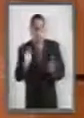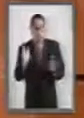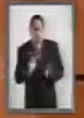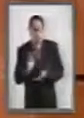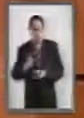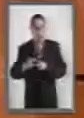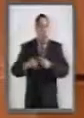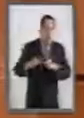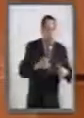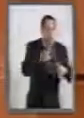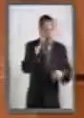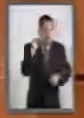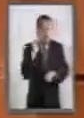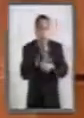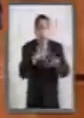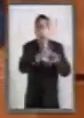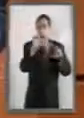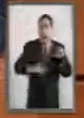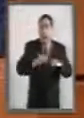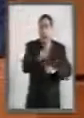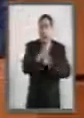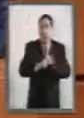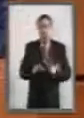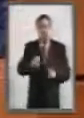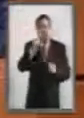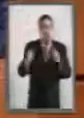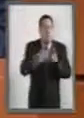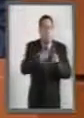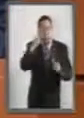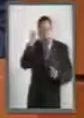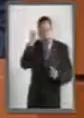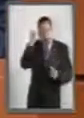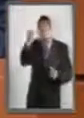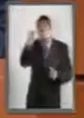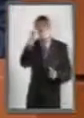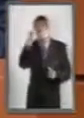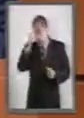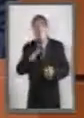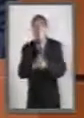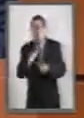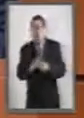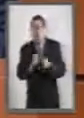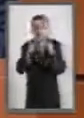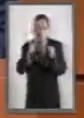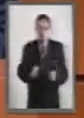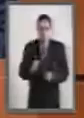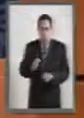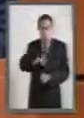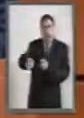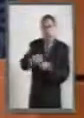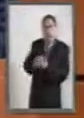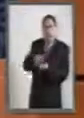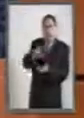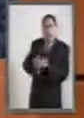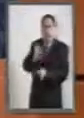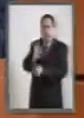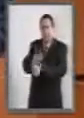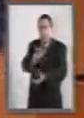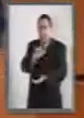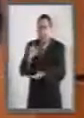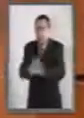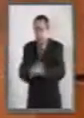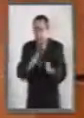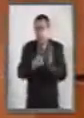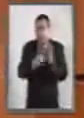que enfrenta nuestro país, pero sobre todo deben actuar siempre en el marco de la certidumbre jurídica y de la razón del